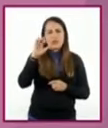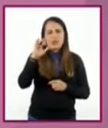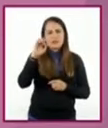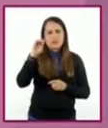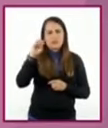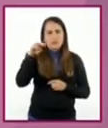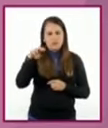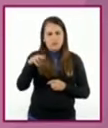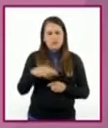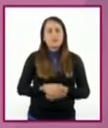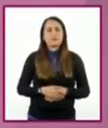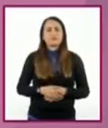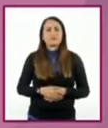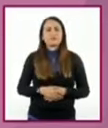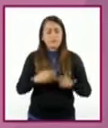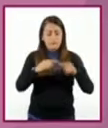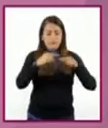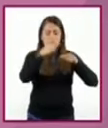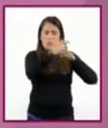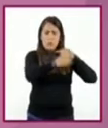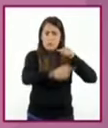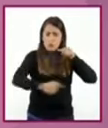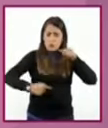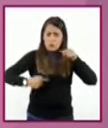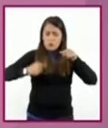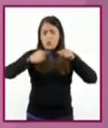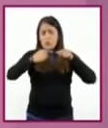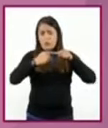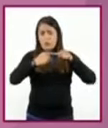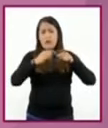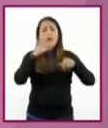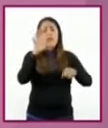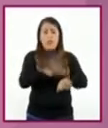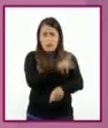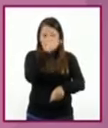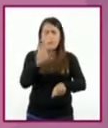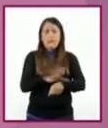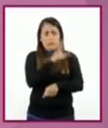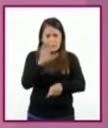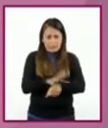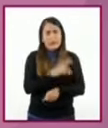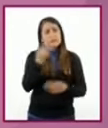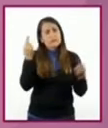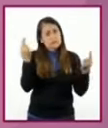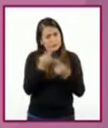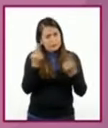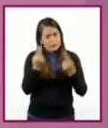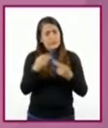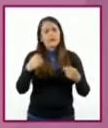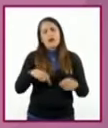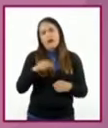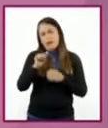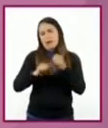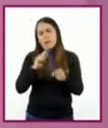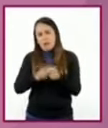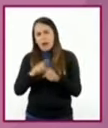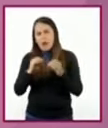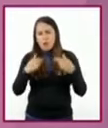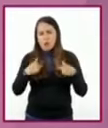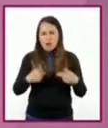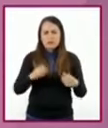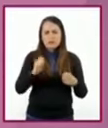En este paso de la ruta del oxígeno, se obtiene la energía que necesitaban los seres vivos en forma de